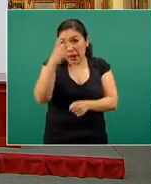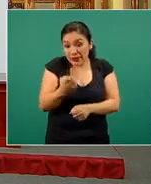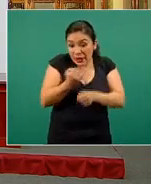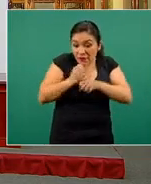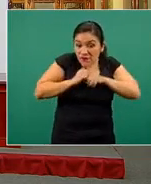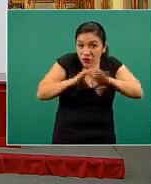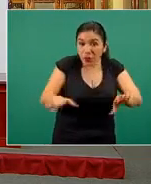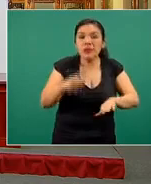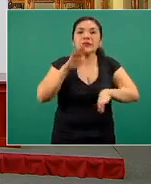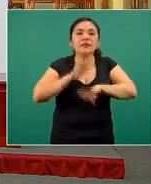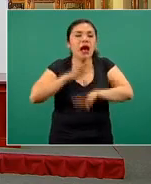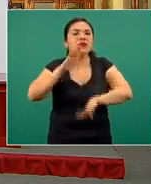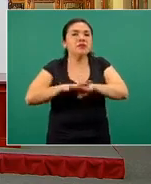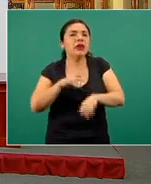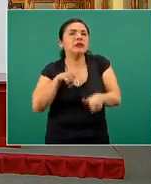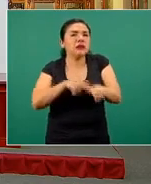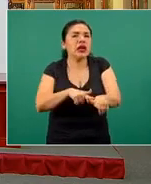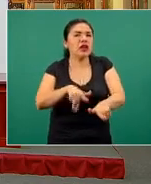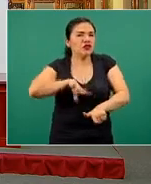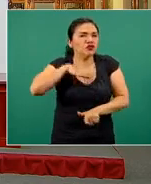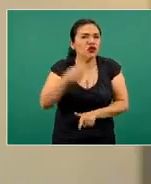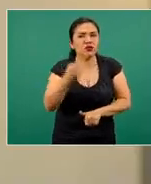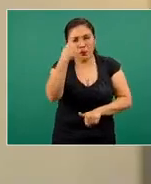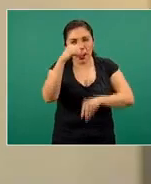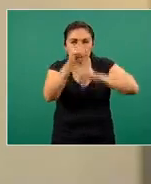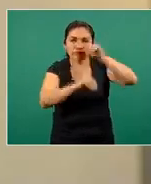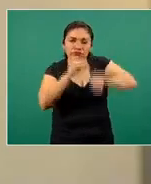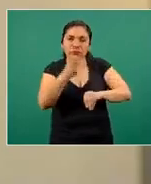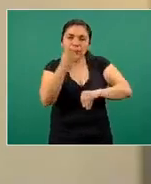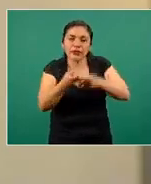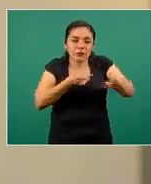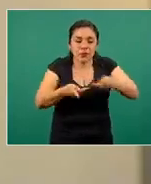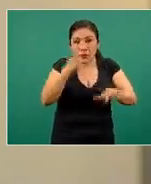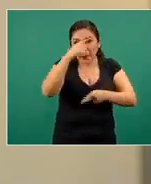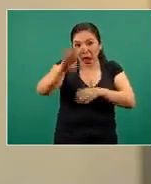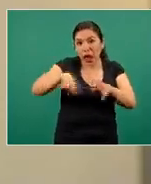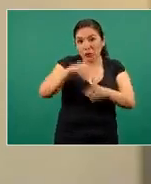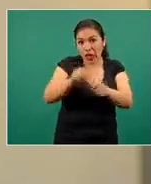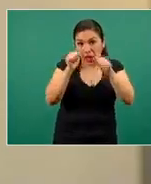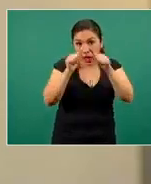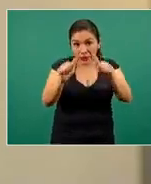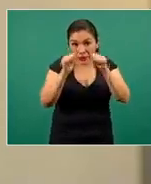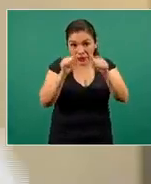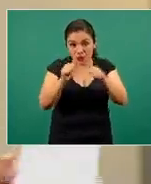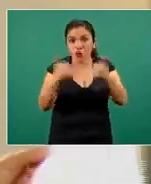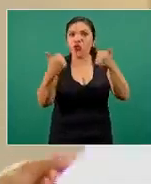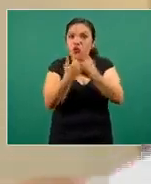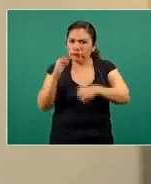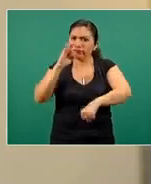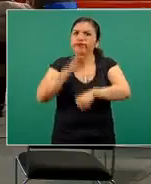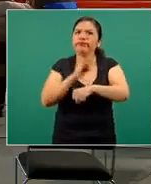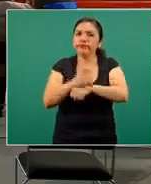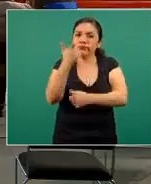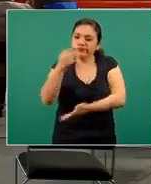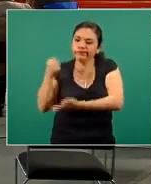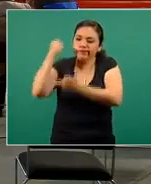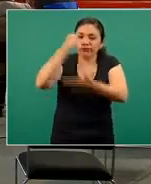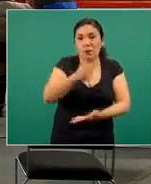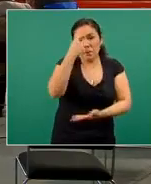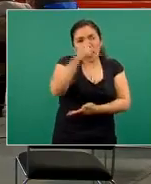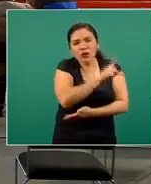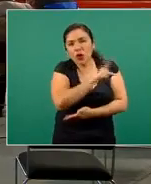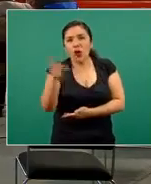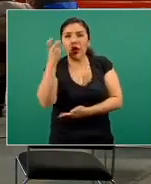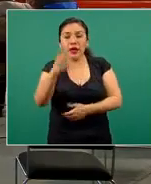ir fortaleciendo los distintos componentes de la estrategia integral y desde luego un respaldo presupuestal para todas las